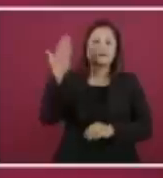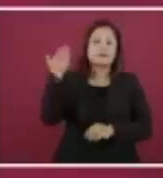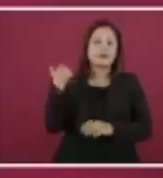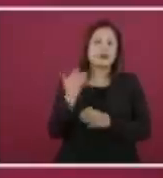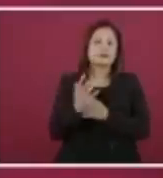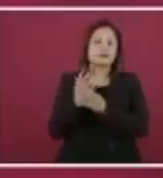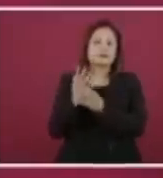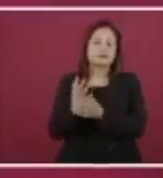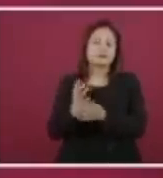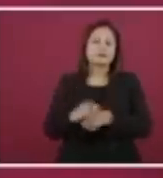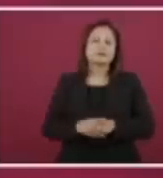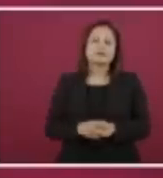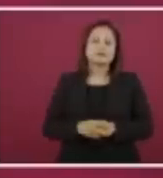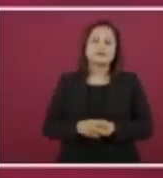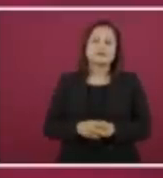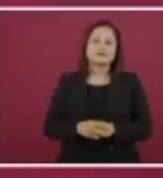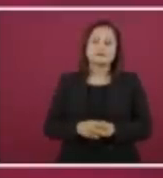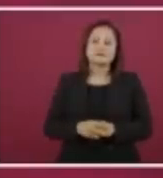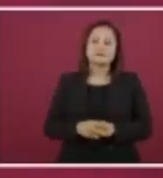entierro,